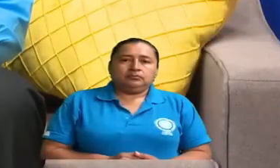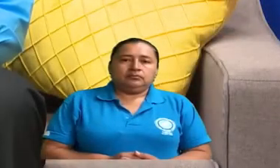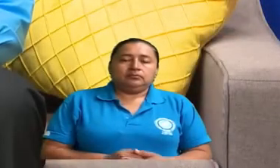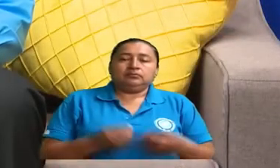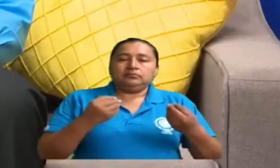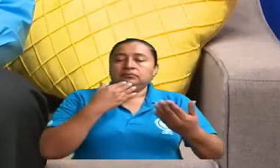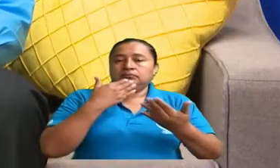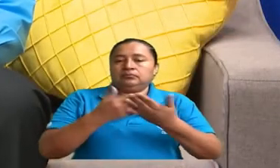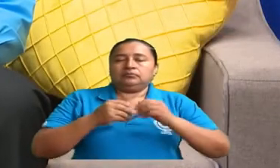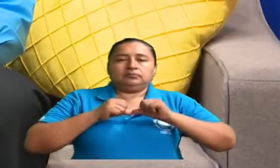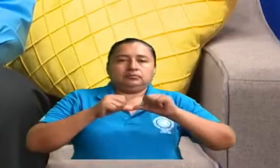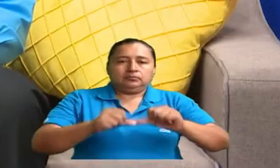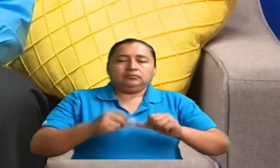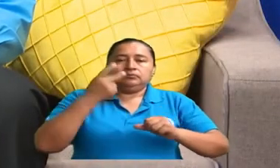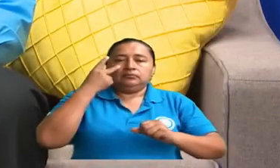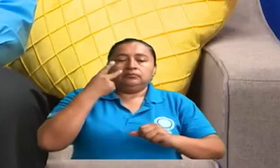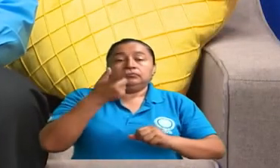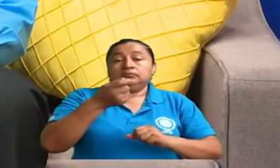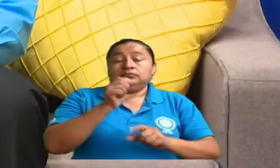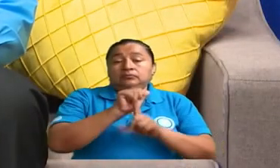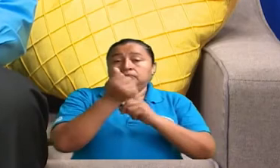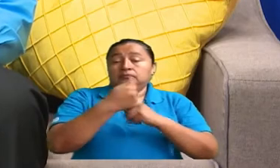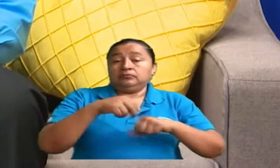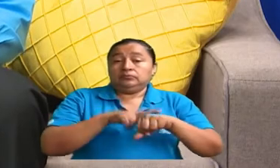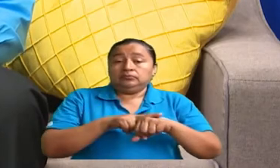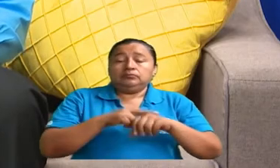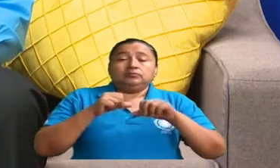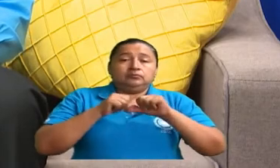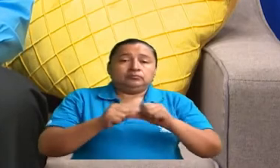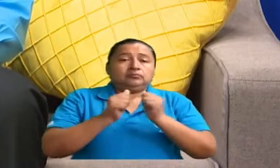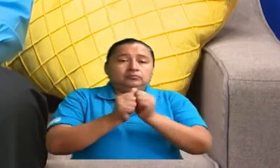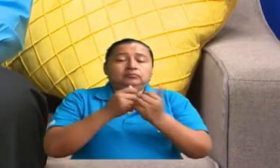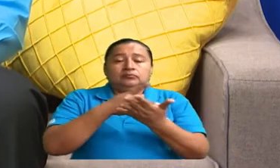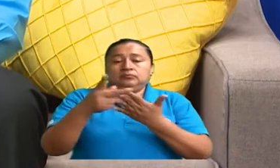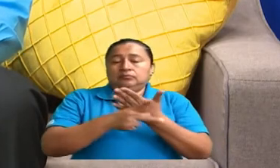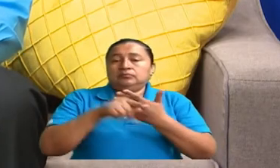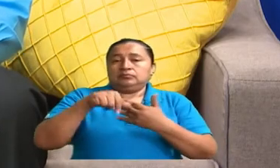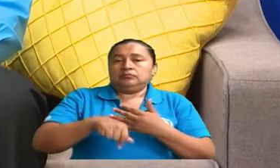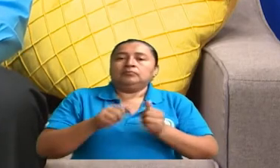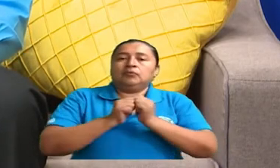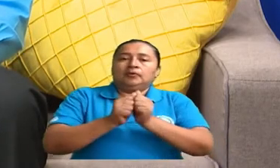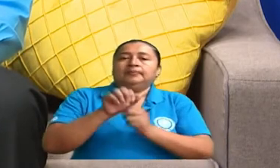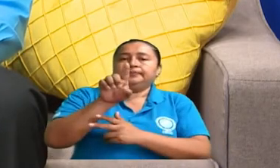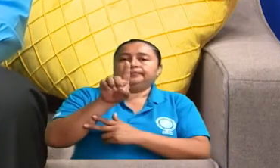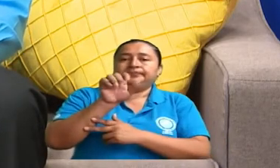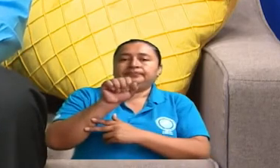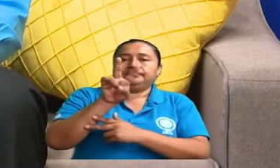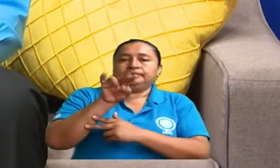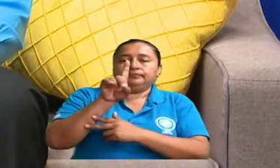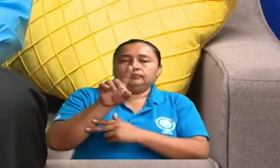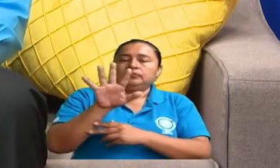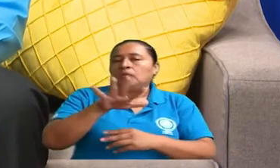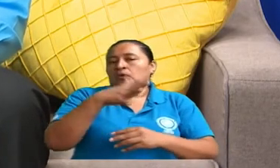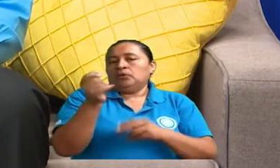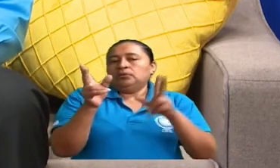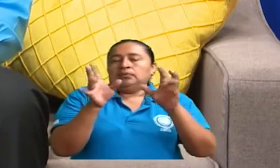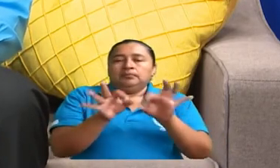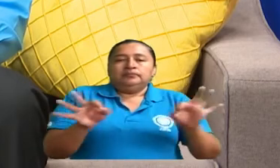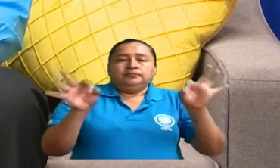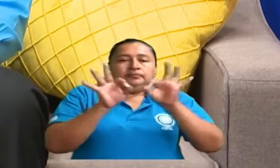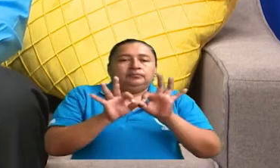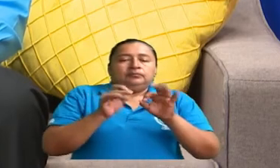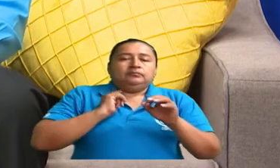Muchísimas gracias por continuar en sintonía del canal parlamentario y continuar acompañándonos en su programa desde el Parlamento. Compañero David, pues otros aspectos muy importantes